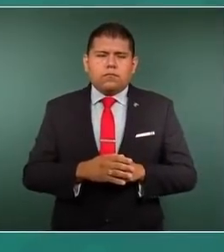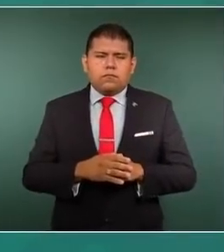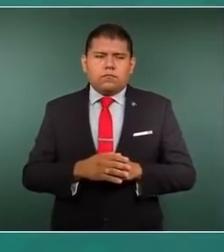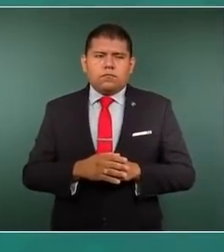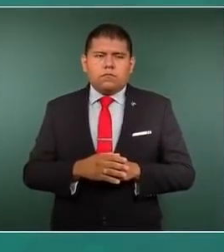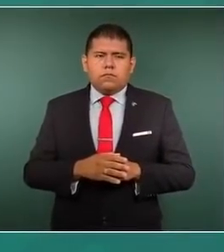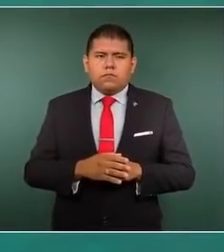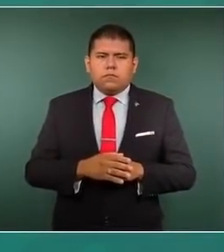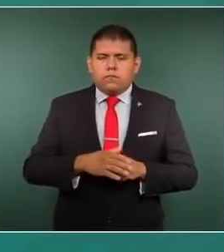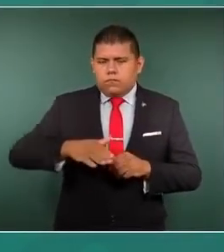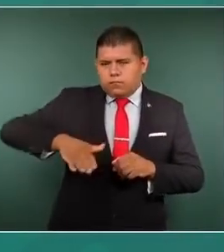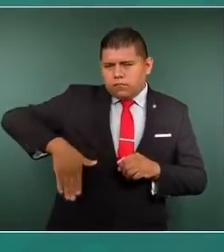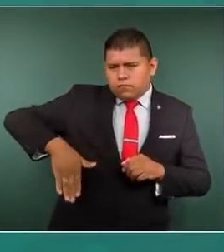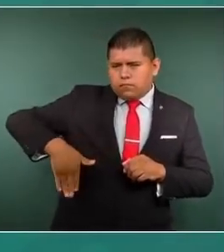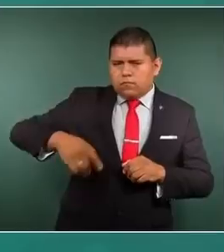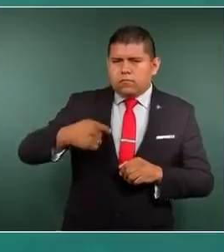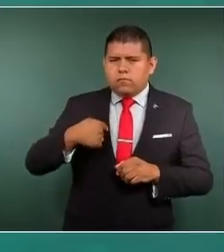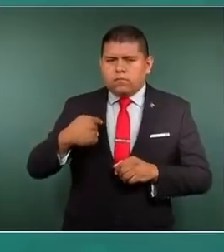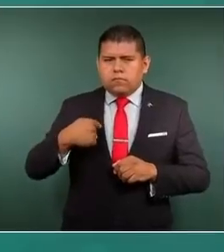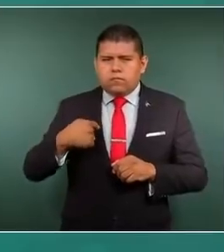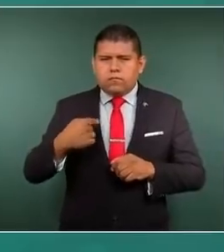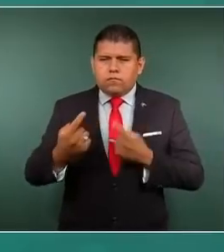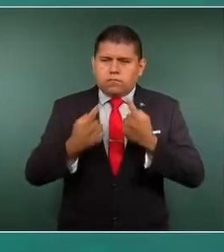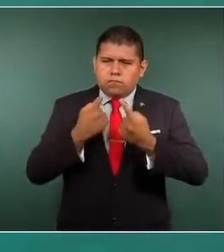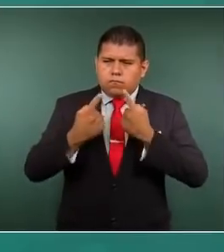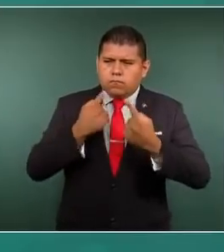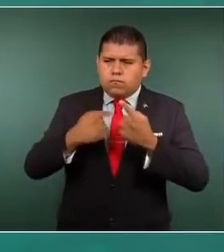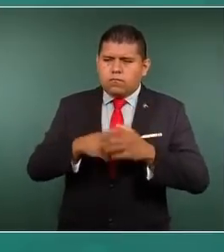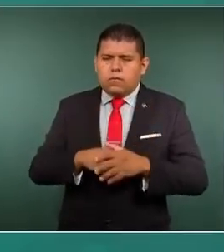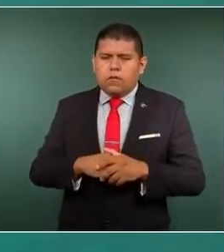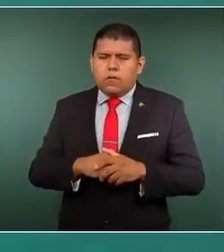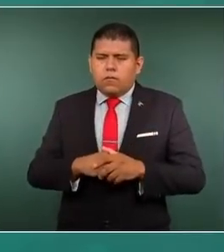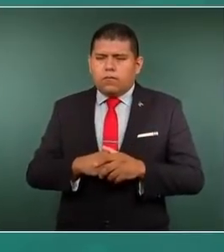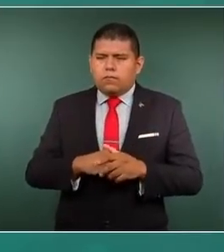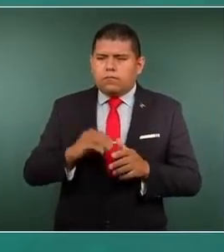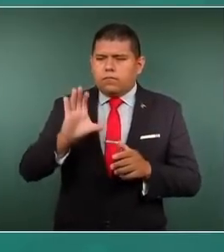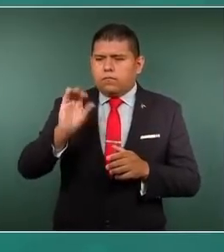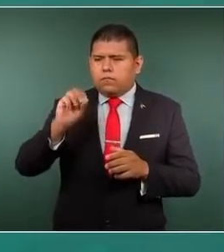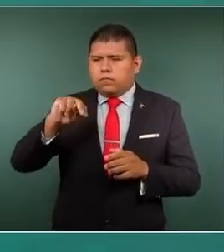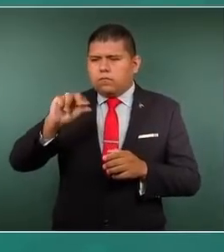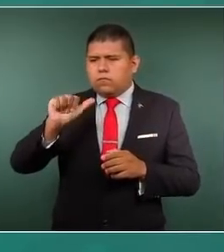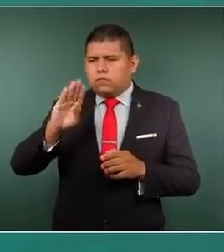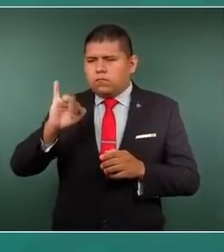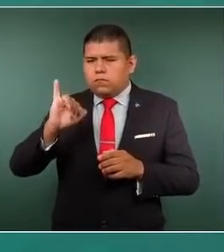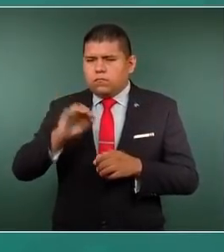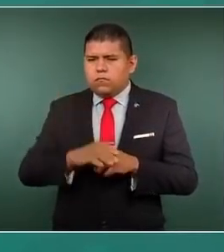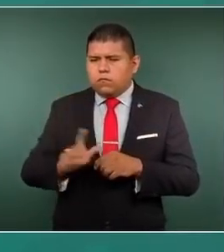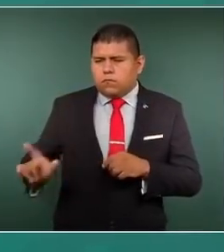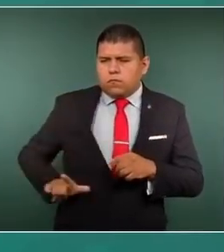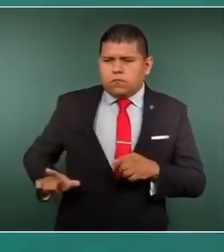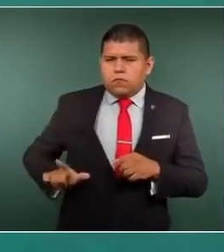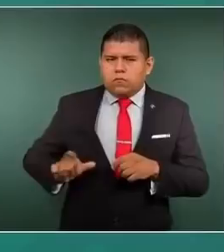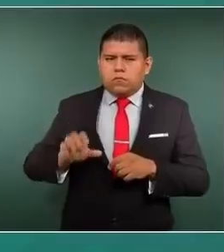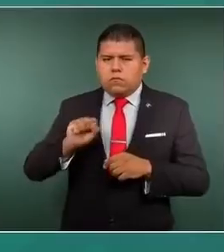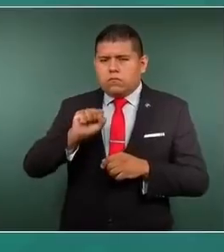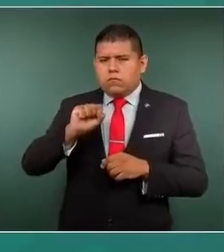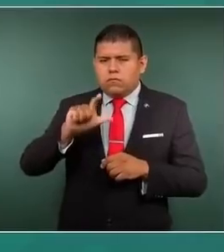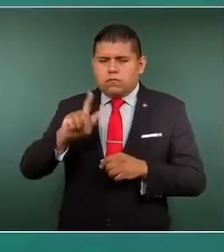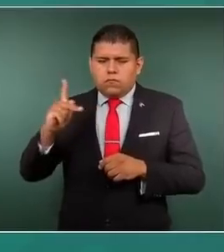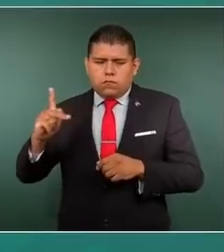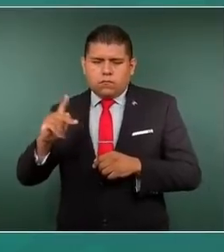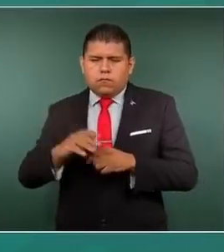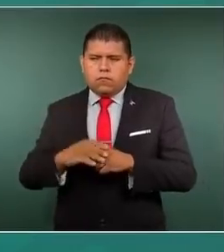con el nuevo presidente de la conago es el gobernador de san luís potosí y me